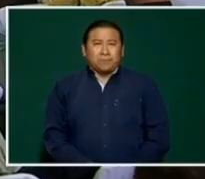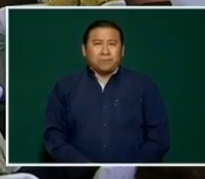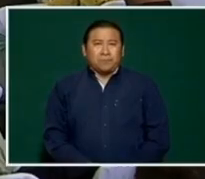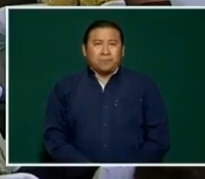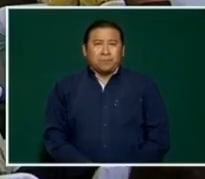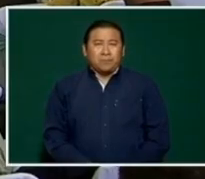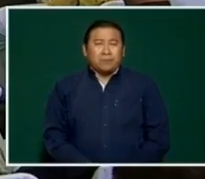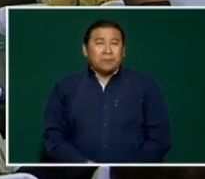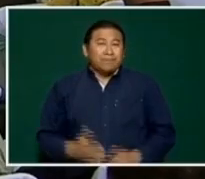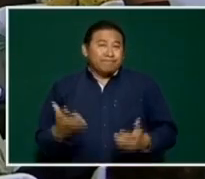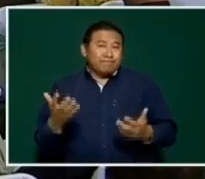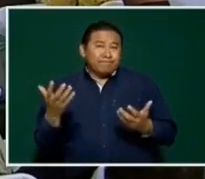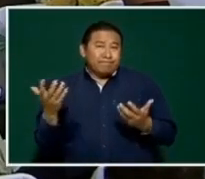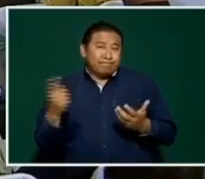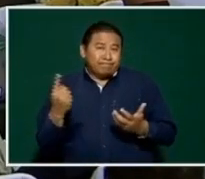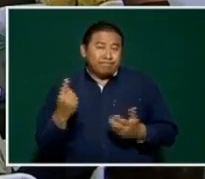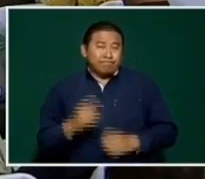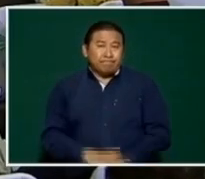para